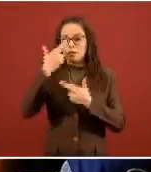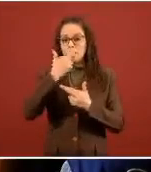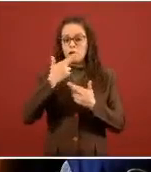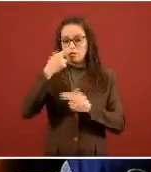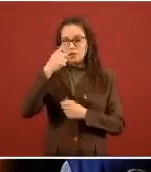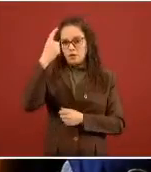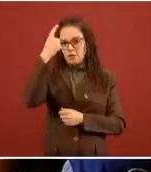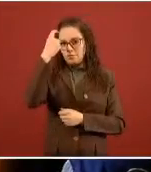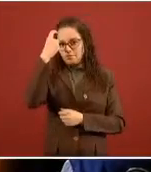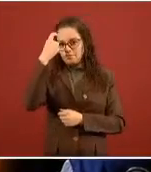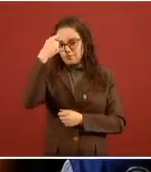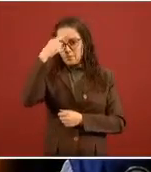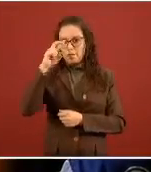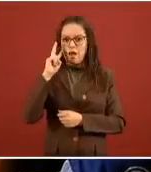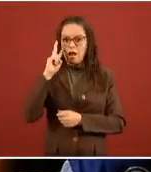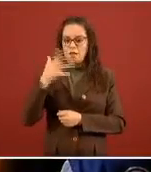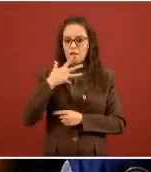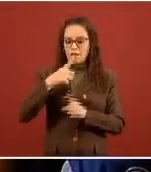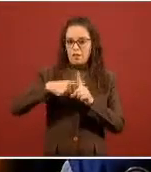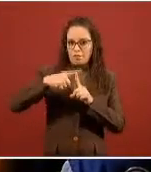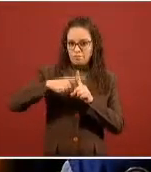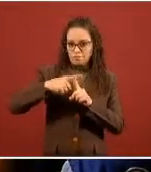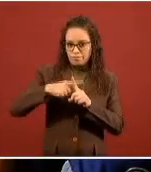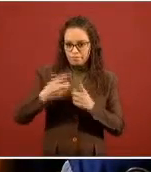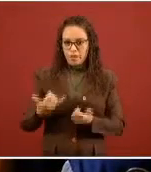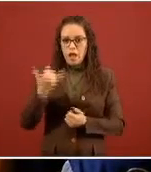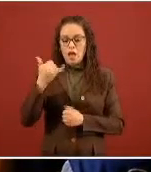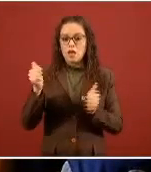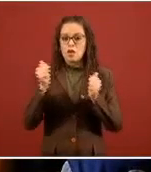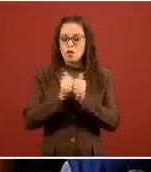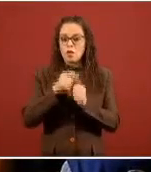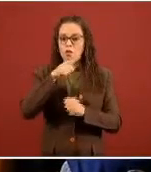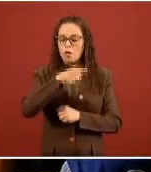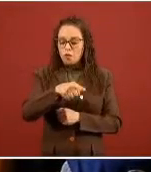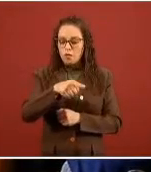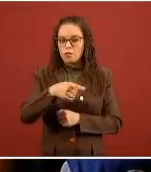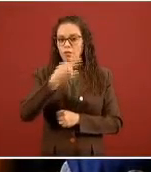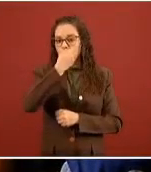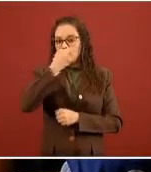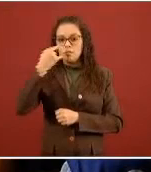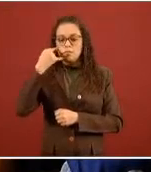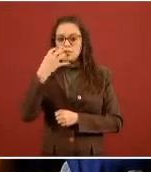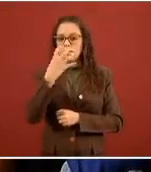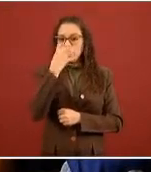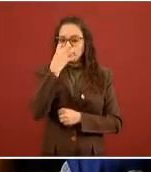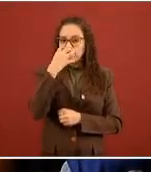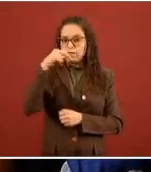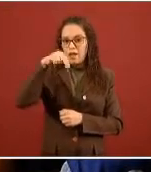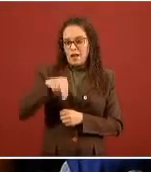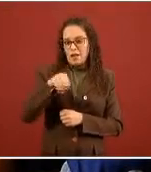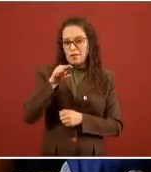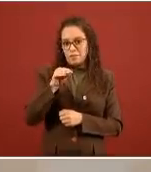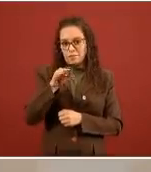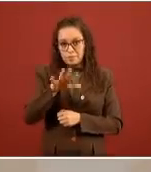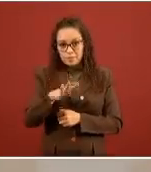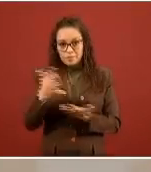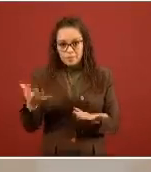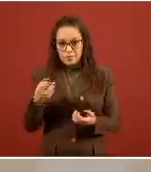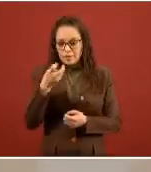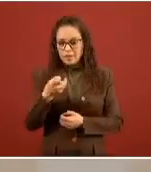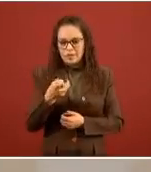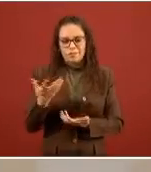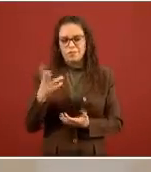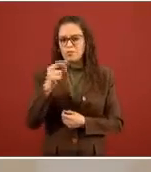N95. Pues esto no tiene sentido, porque obviamente es un desperdicio de estos materiales que son escasos en el